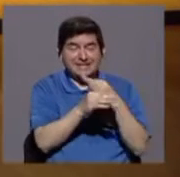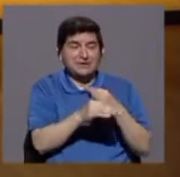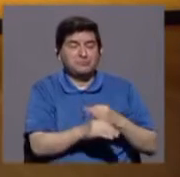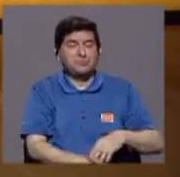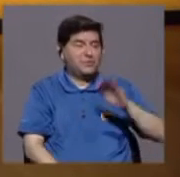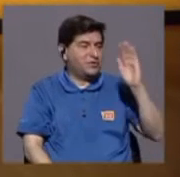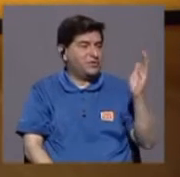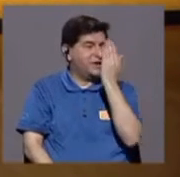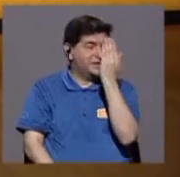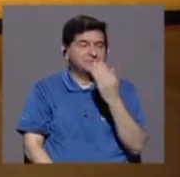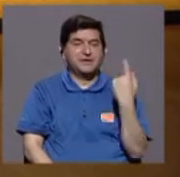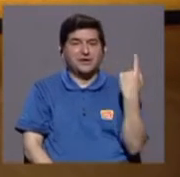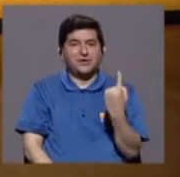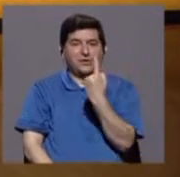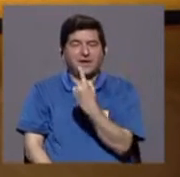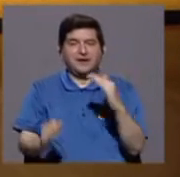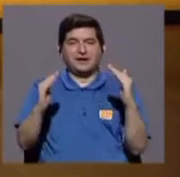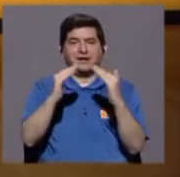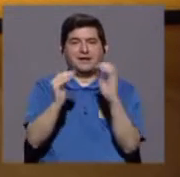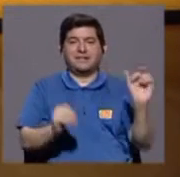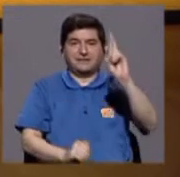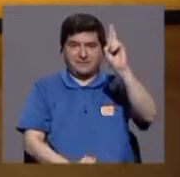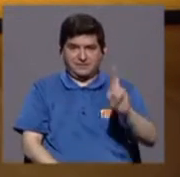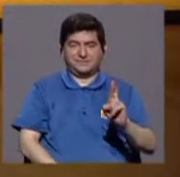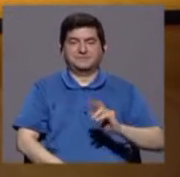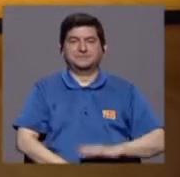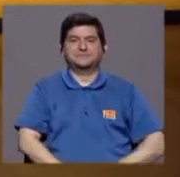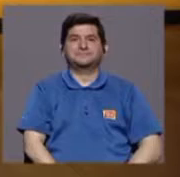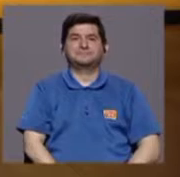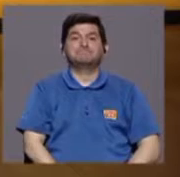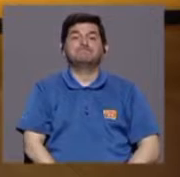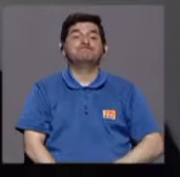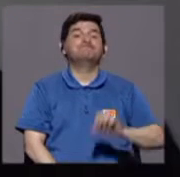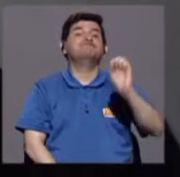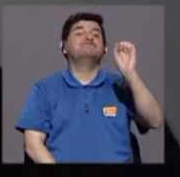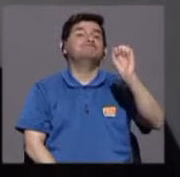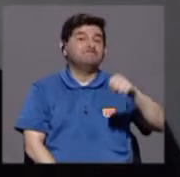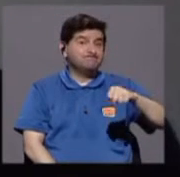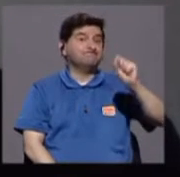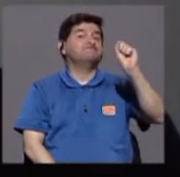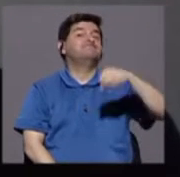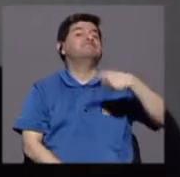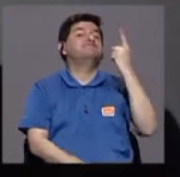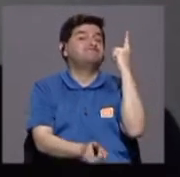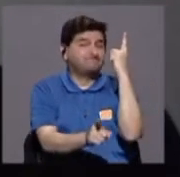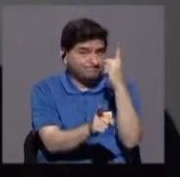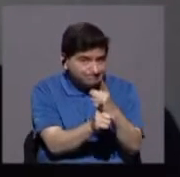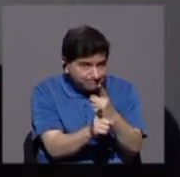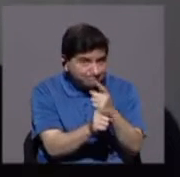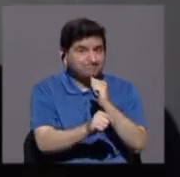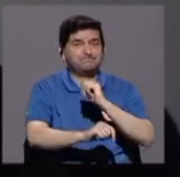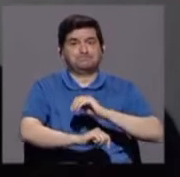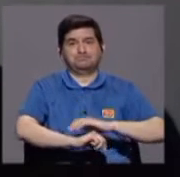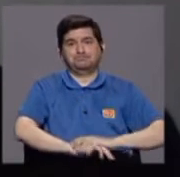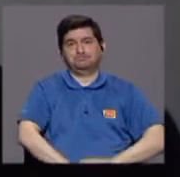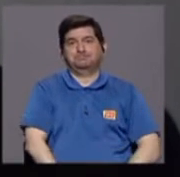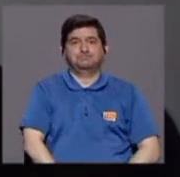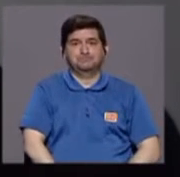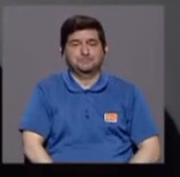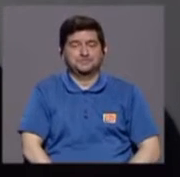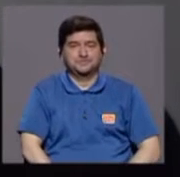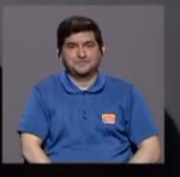hogares de Costa Rica. Sí, vieras que sí, efectivamente.